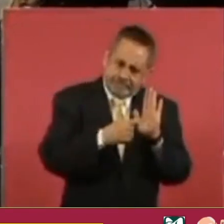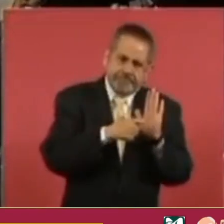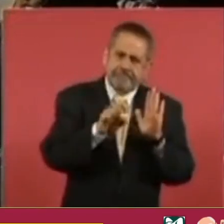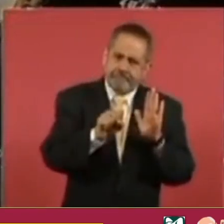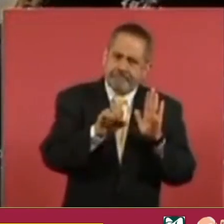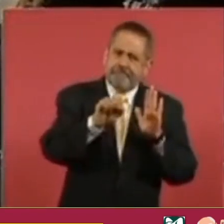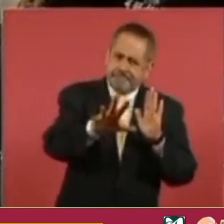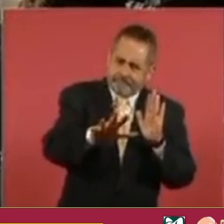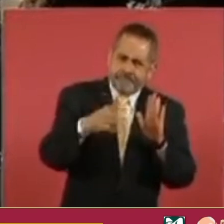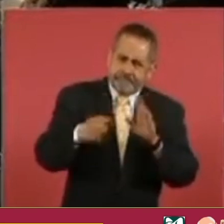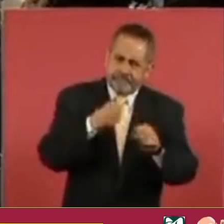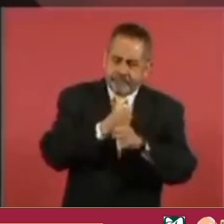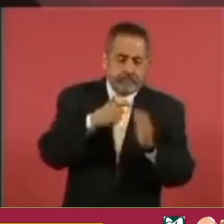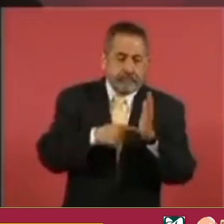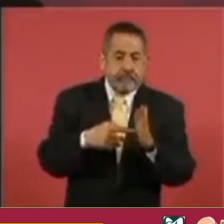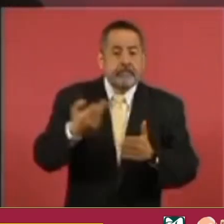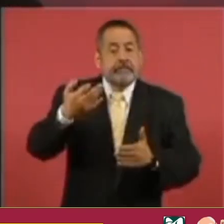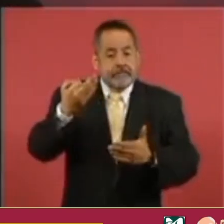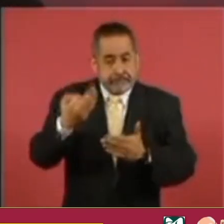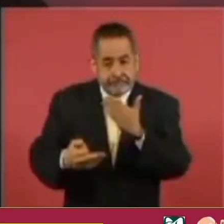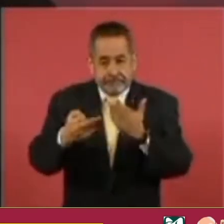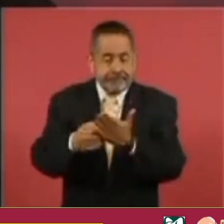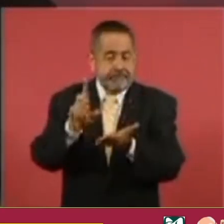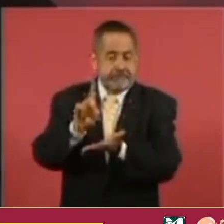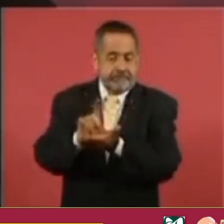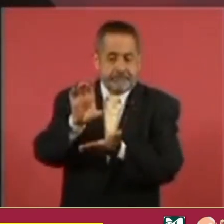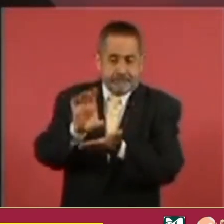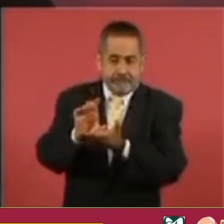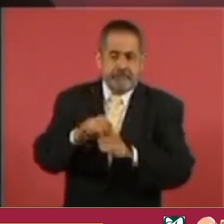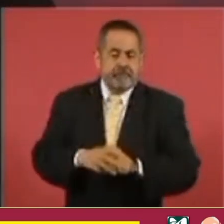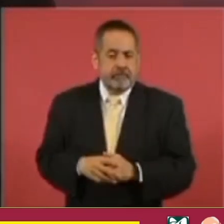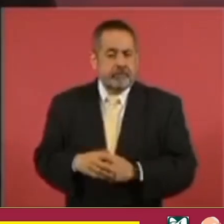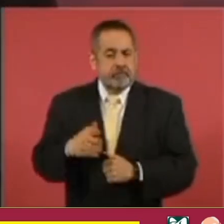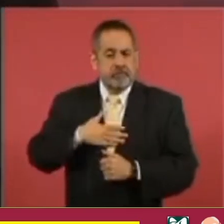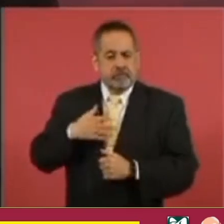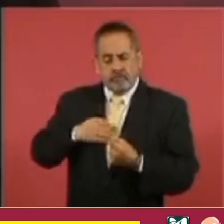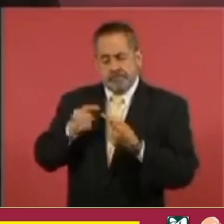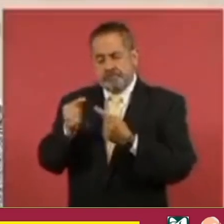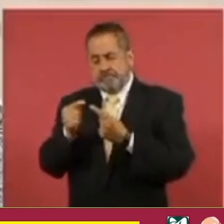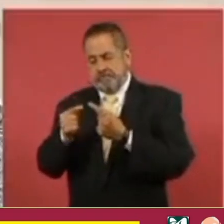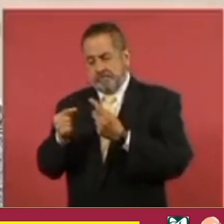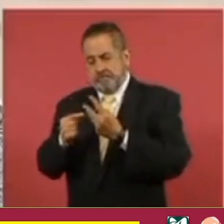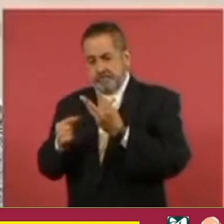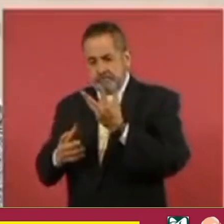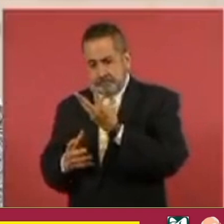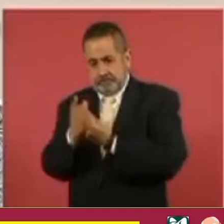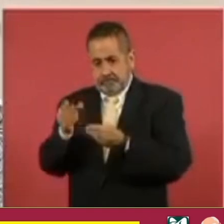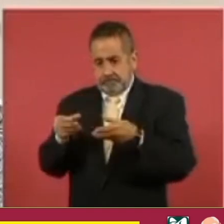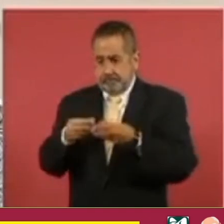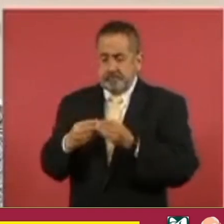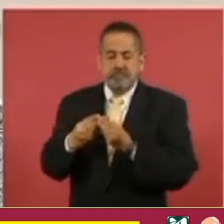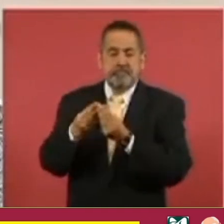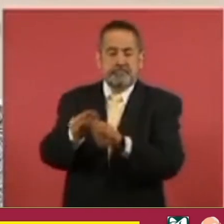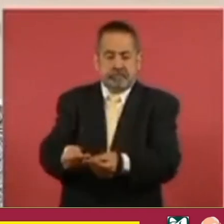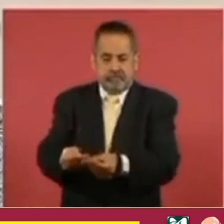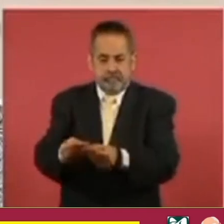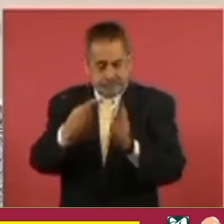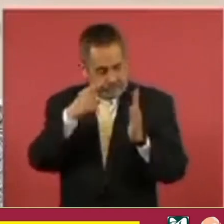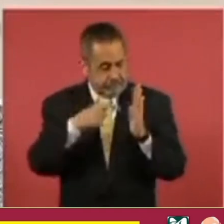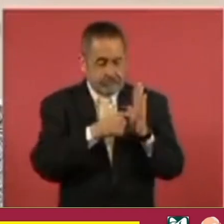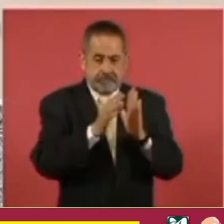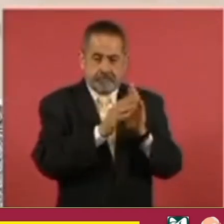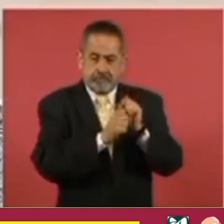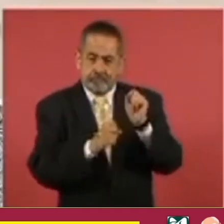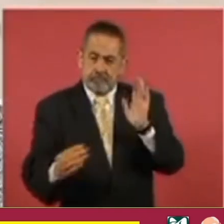falta lo de discapacidad. Voy a mandar un paquete de todo lo que es estado de bienestar de reforma al